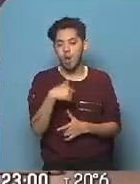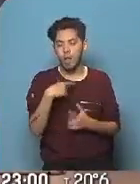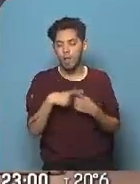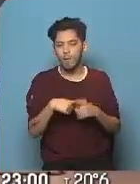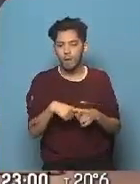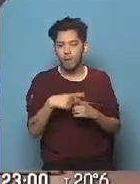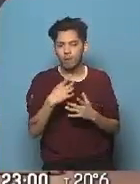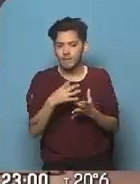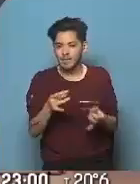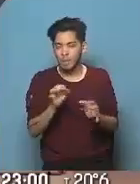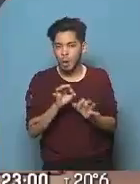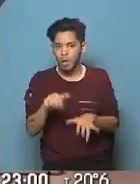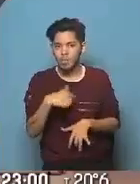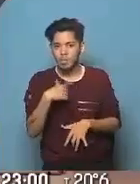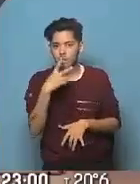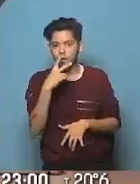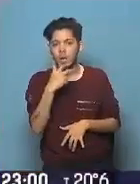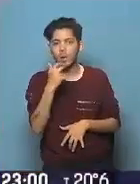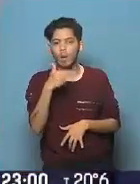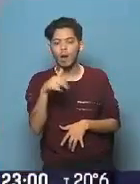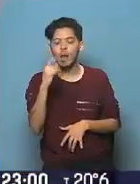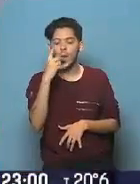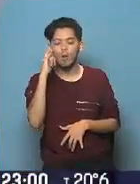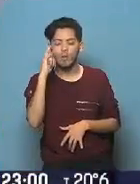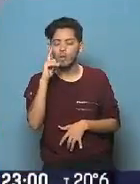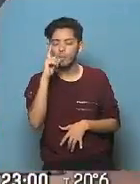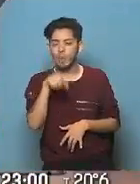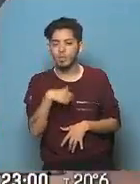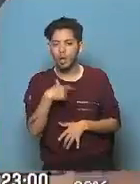y que seguramente terminará con cavanagh en la corte suprema como todos podemos imaginar nos estamos yendo